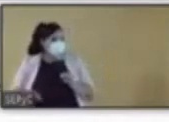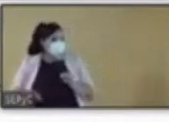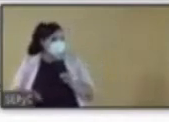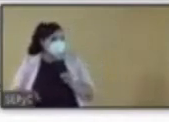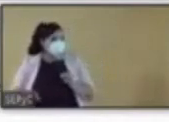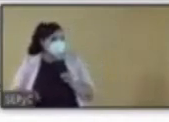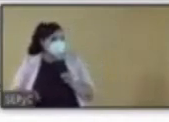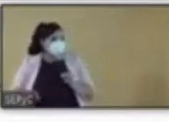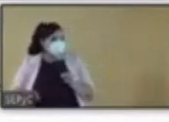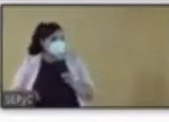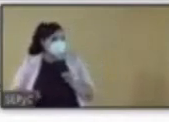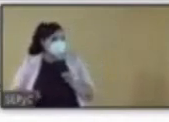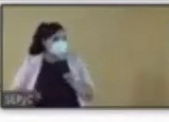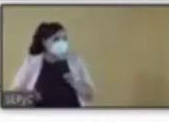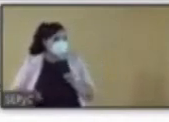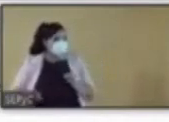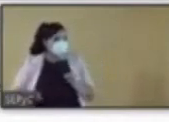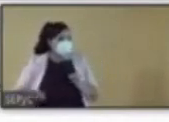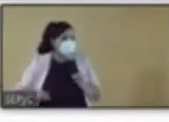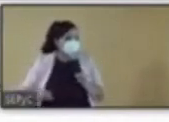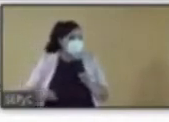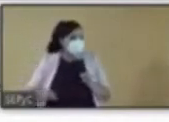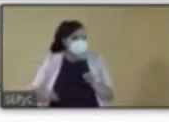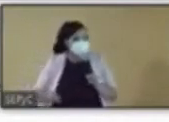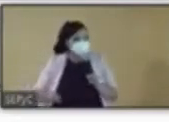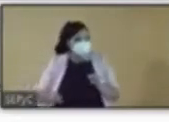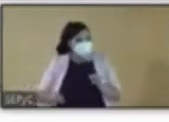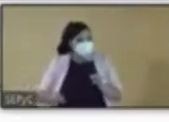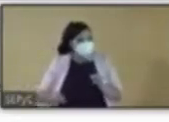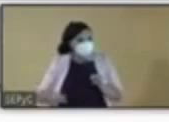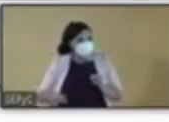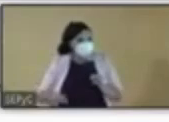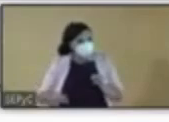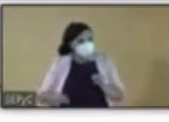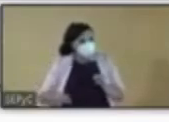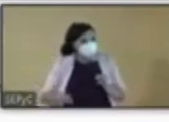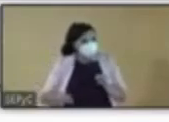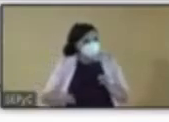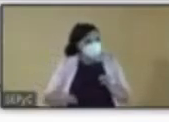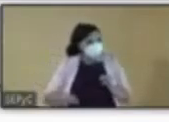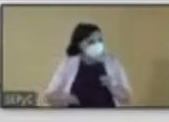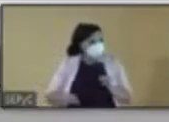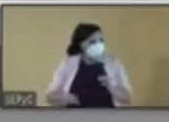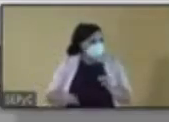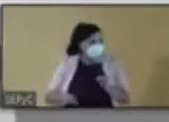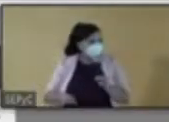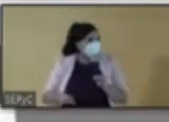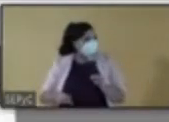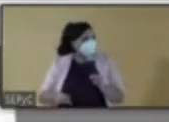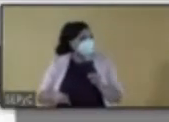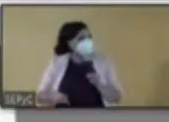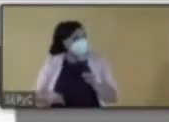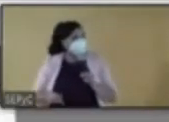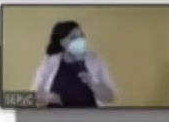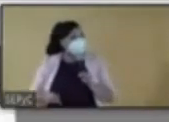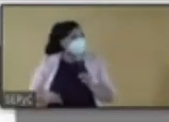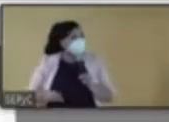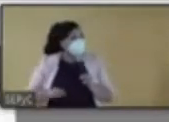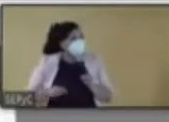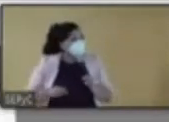opción de hacerlo mediante la utilización de fiel o de CURP y contraseña. Doy en este caso a la opción de firmar con CURP y